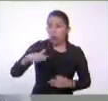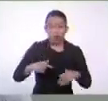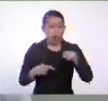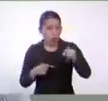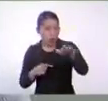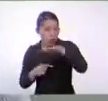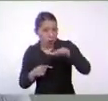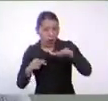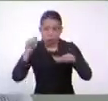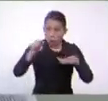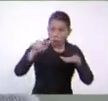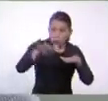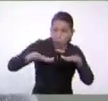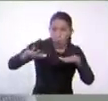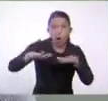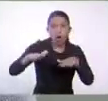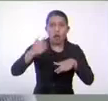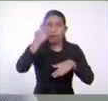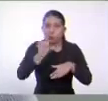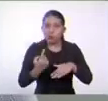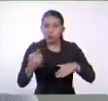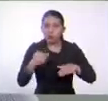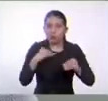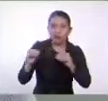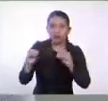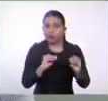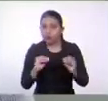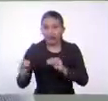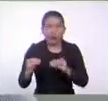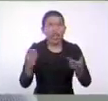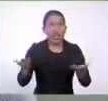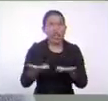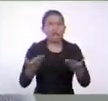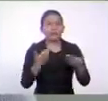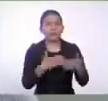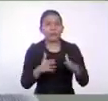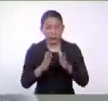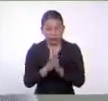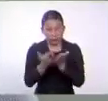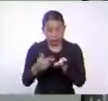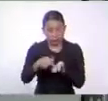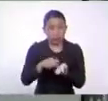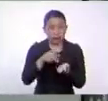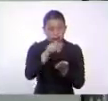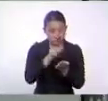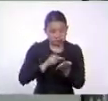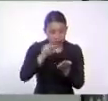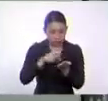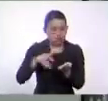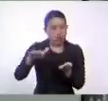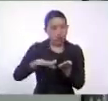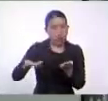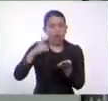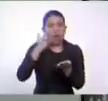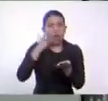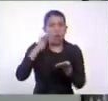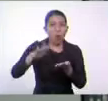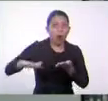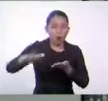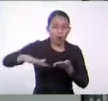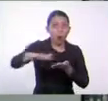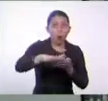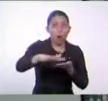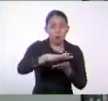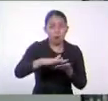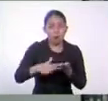se mueven los personajes, es decir, donde realizan las acciones principales. Estos espacios pueden